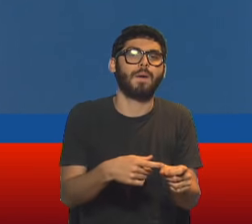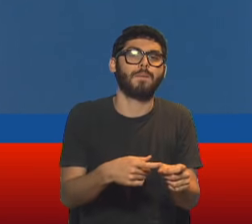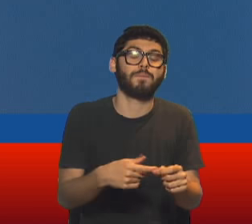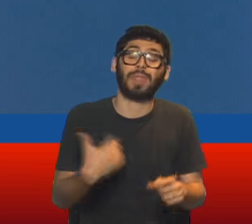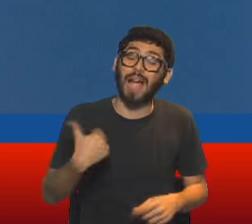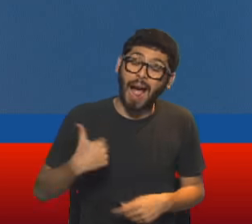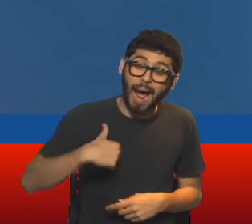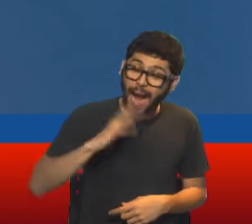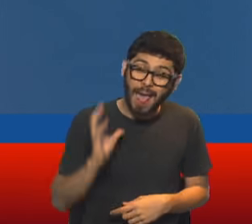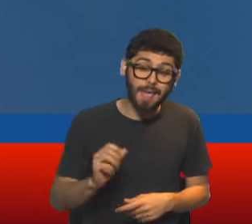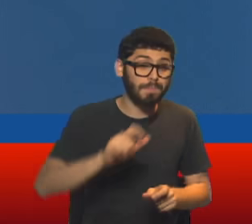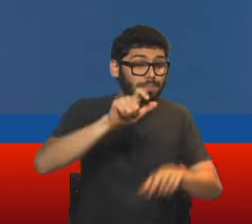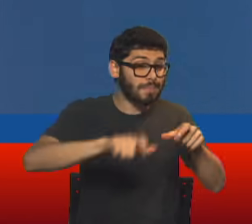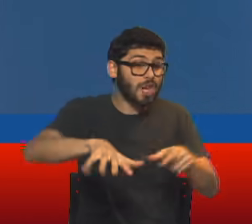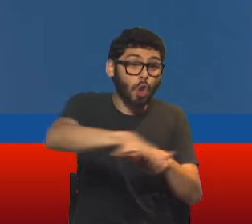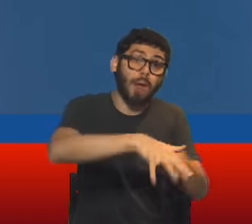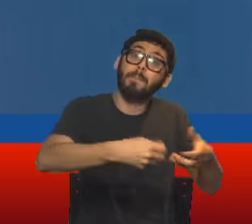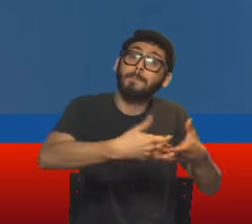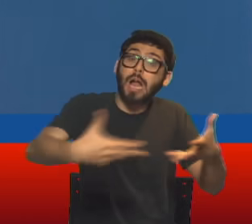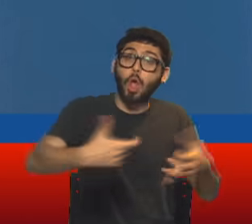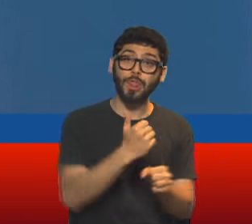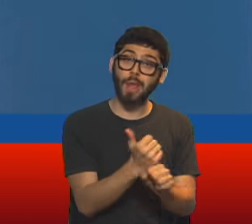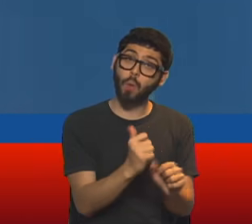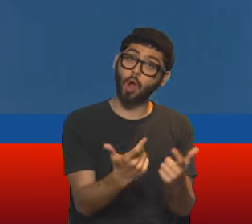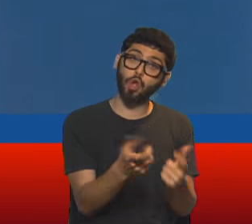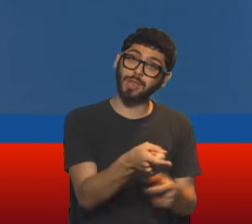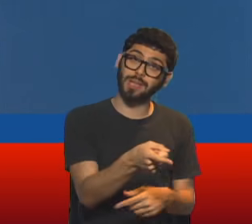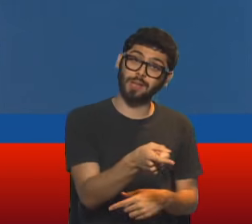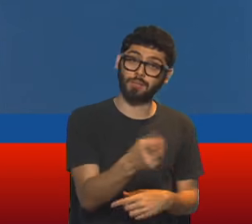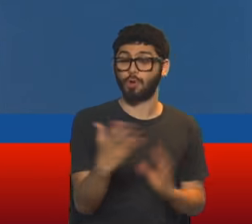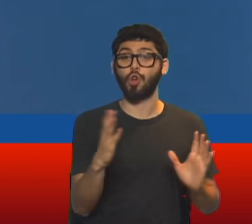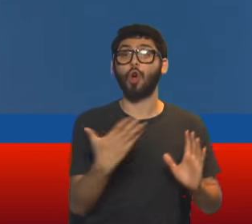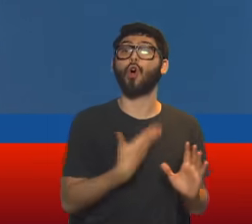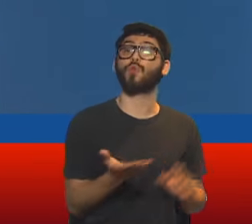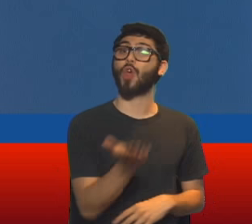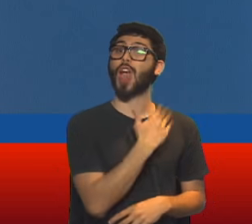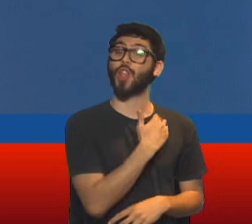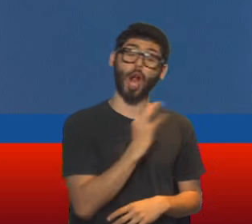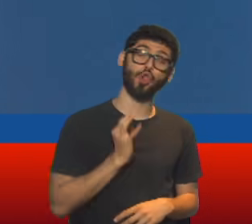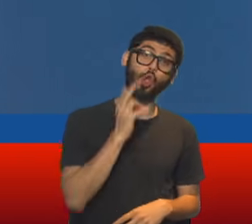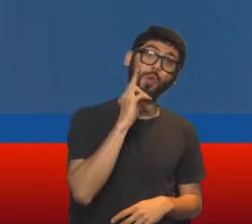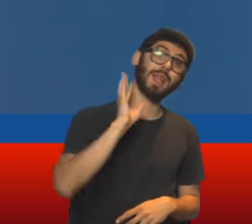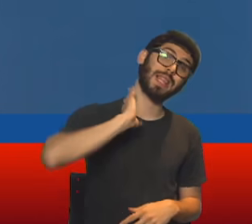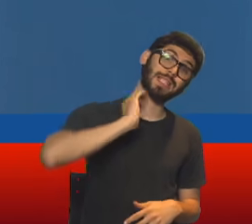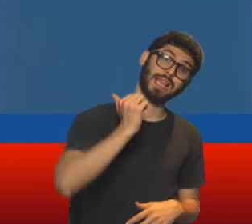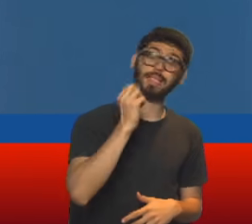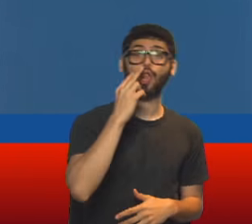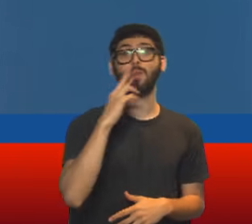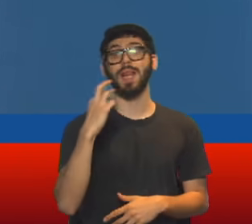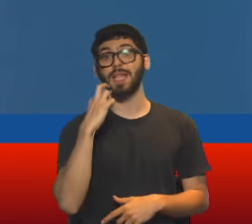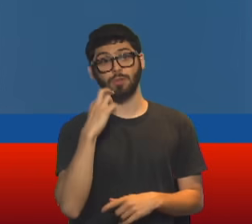mayoría de estas personas han quedado sin trabajo durante el gobierno anterior entre el año 2016 y 2019